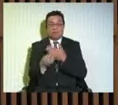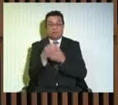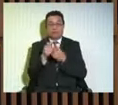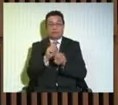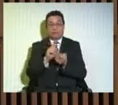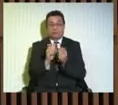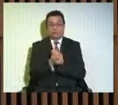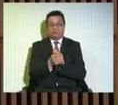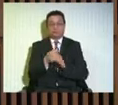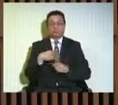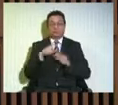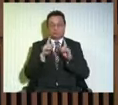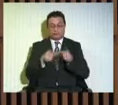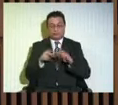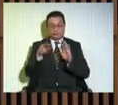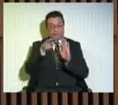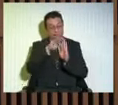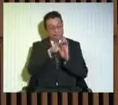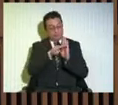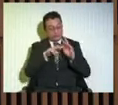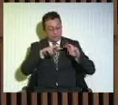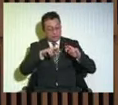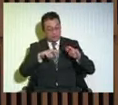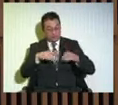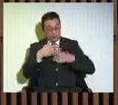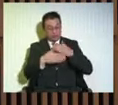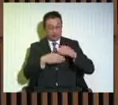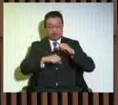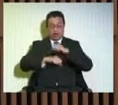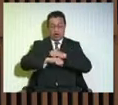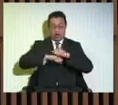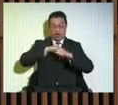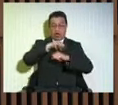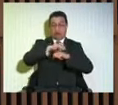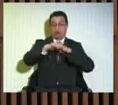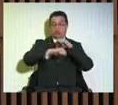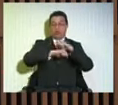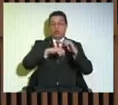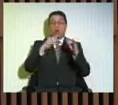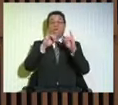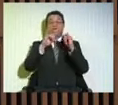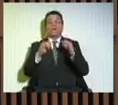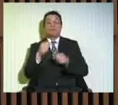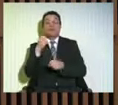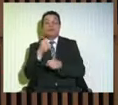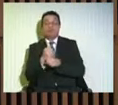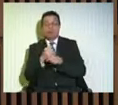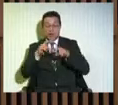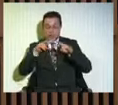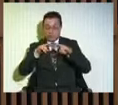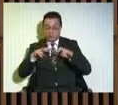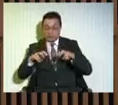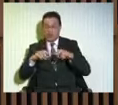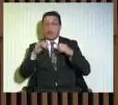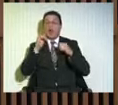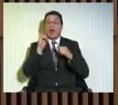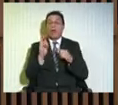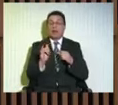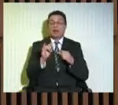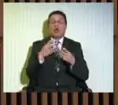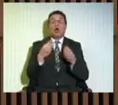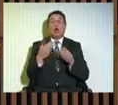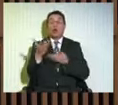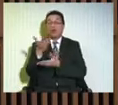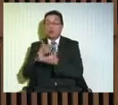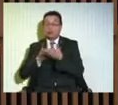adaptar. Tenemos que revisar nuestros procesos, nuestra estructura, la forma que trabajamos y la forma como relacionamos